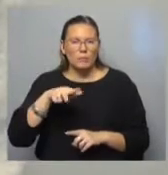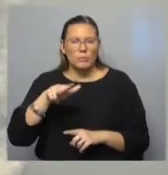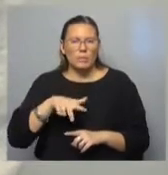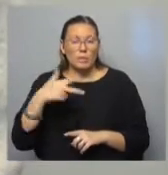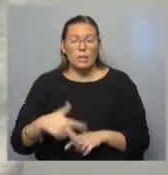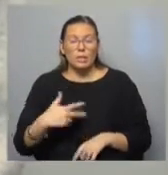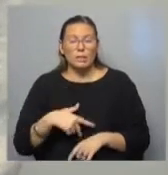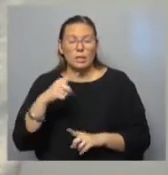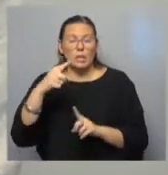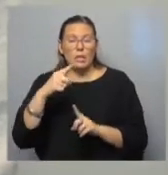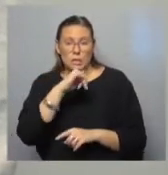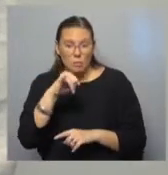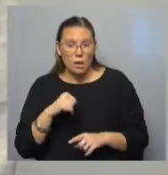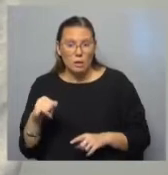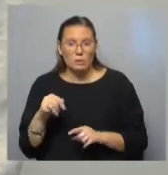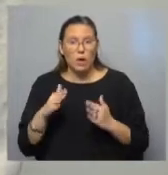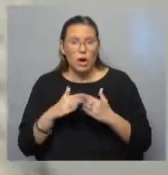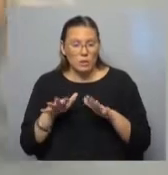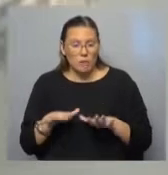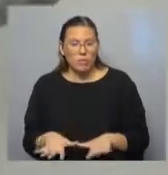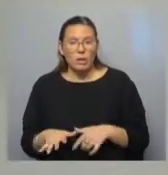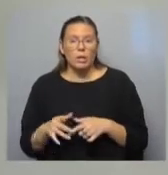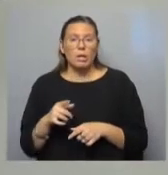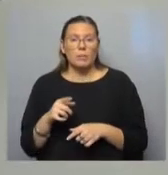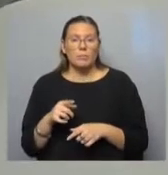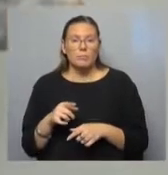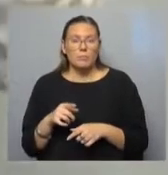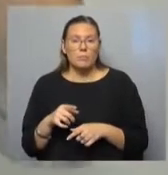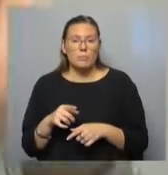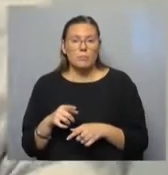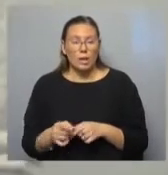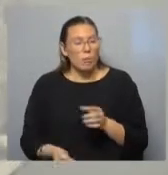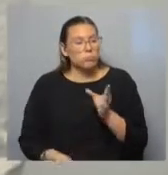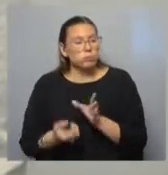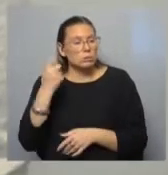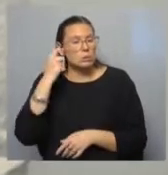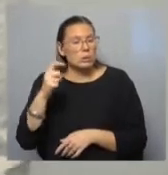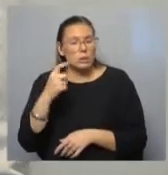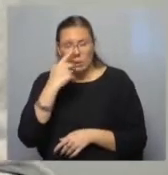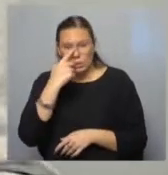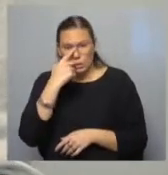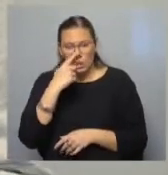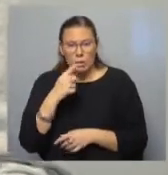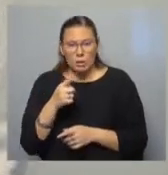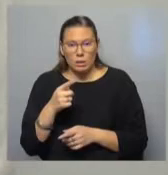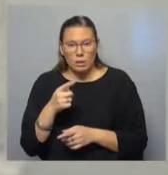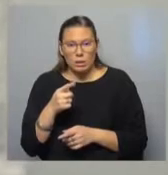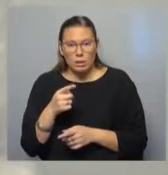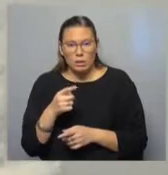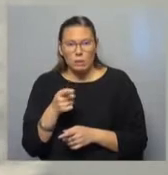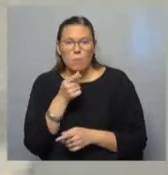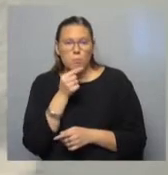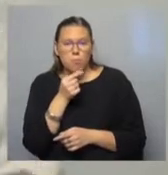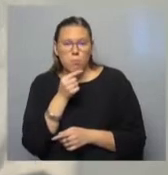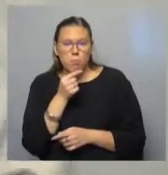que estuvimos en casa. Entonces ahí surge la idea un poco con los de